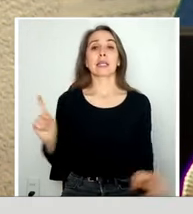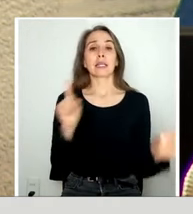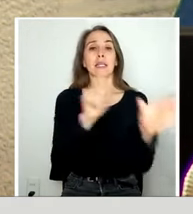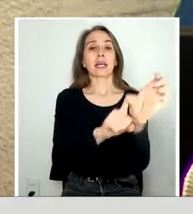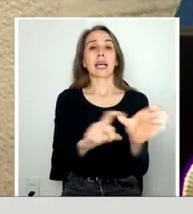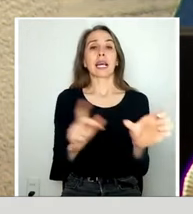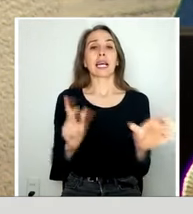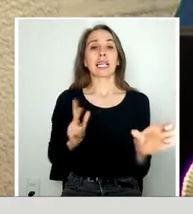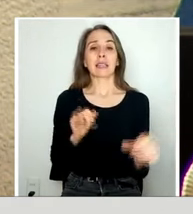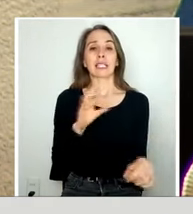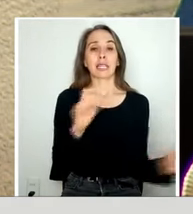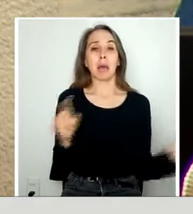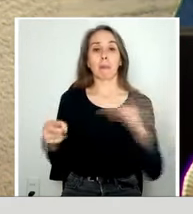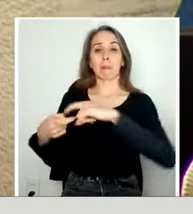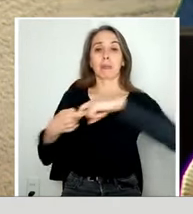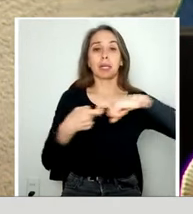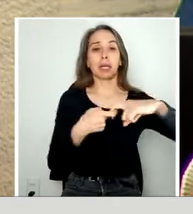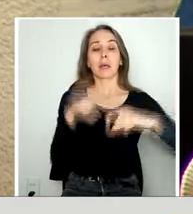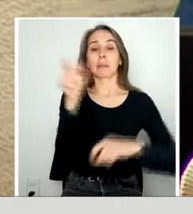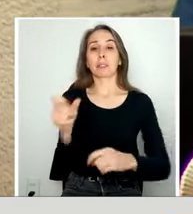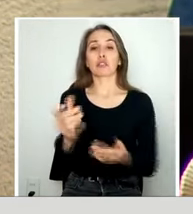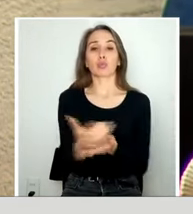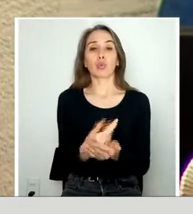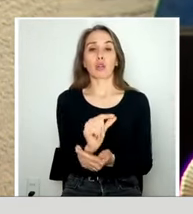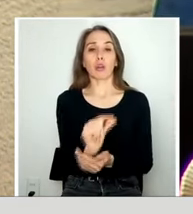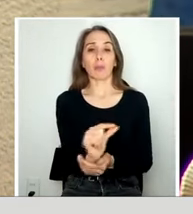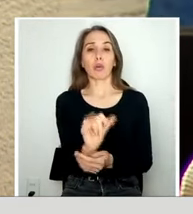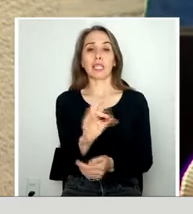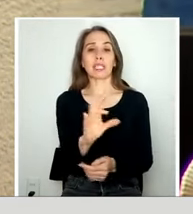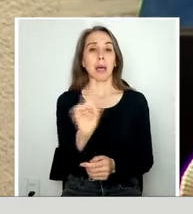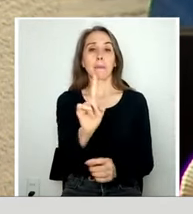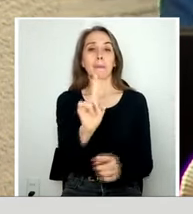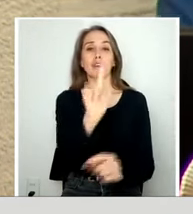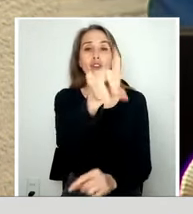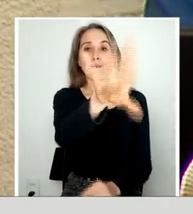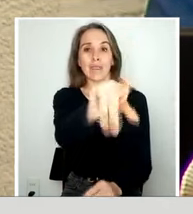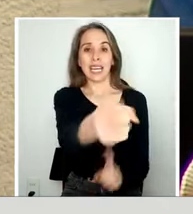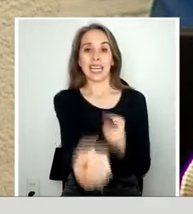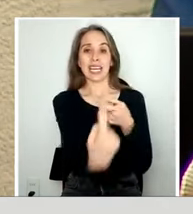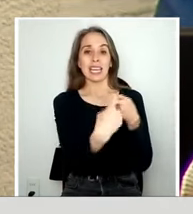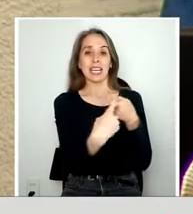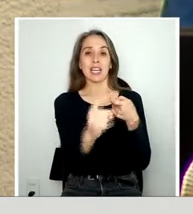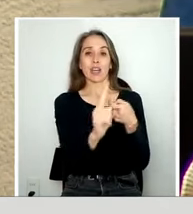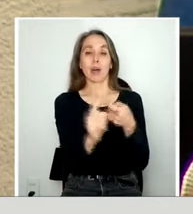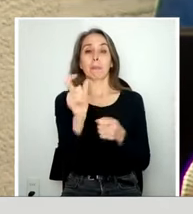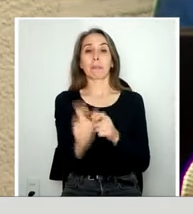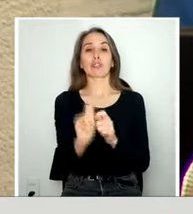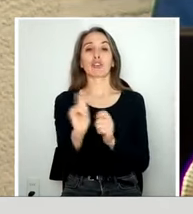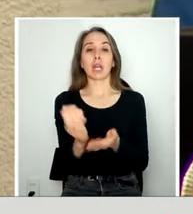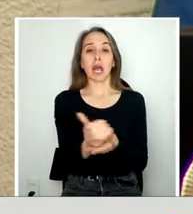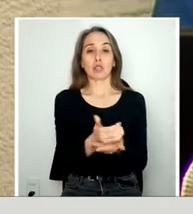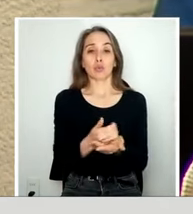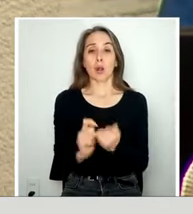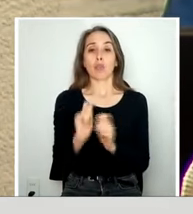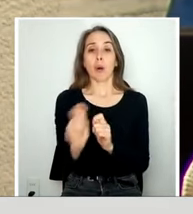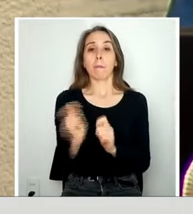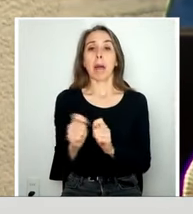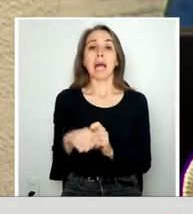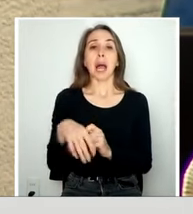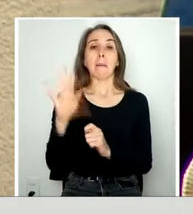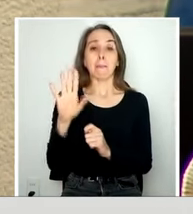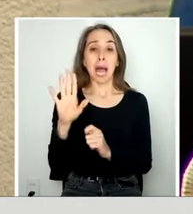isapres los buscan a las personas que ganan poco las desaprenden no los buscan entonces las personas que cotizan más están en las isapres